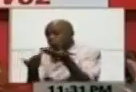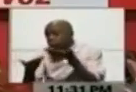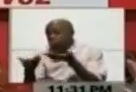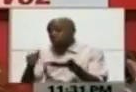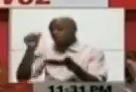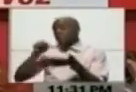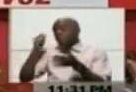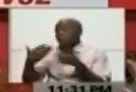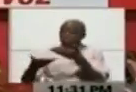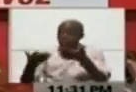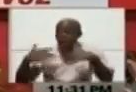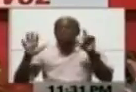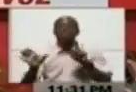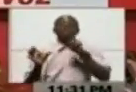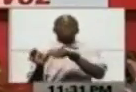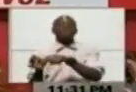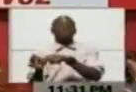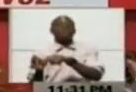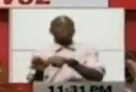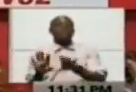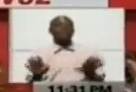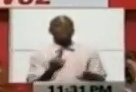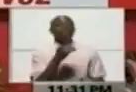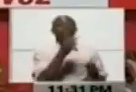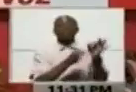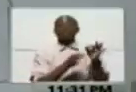semana pasada. Ya eliminó la cosa de Primero Justicia